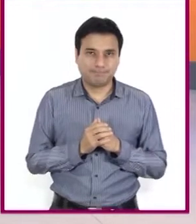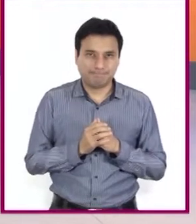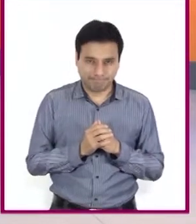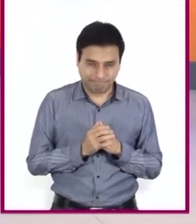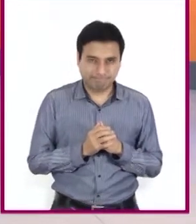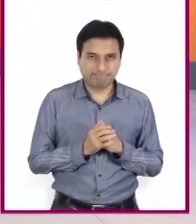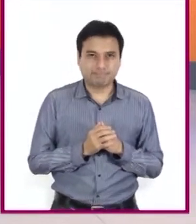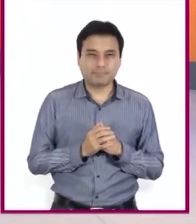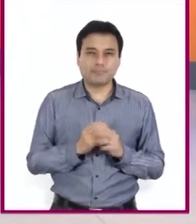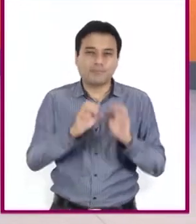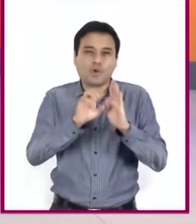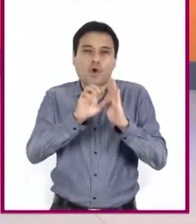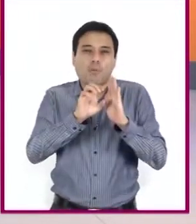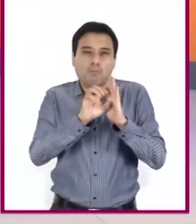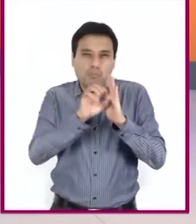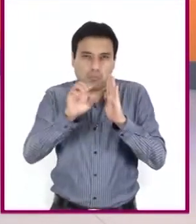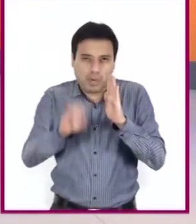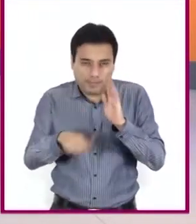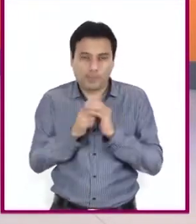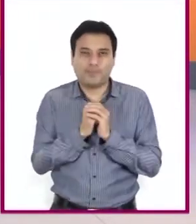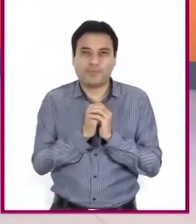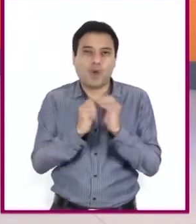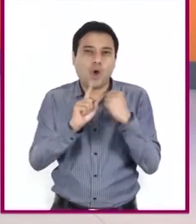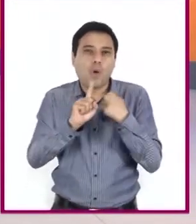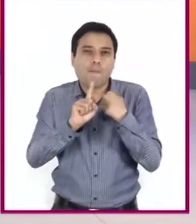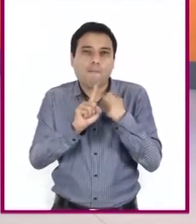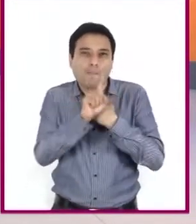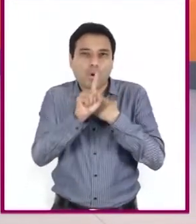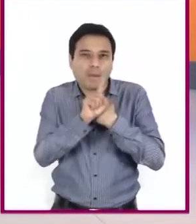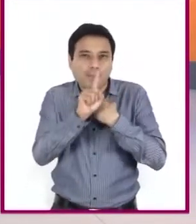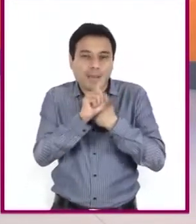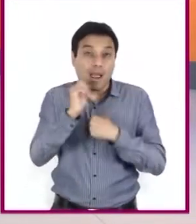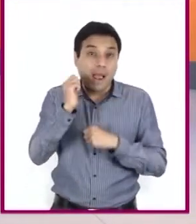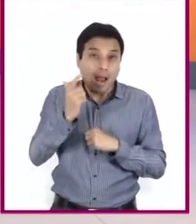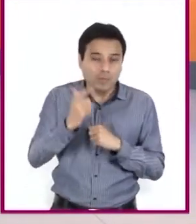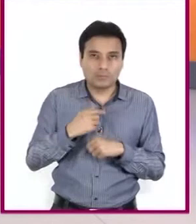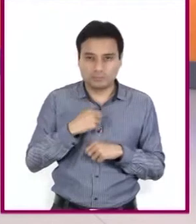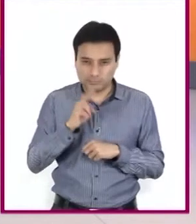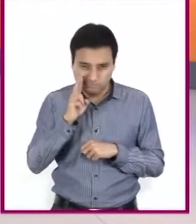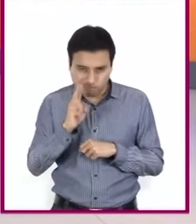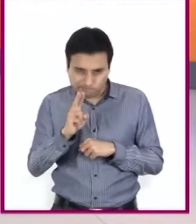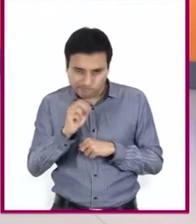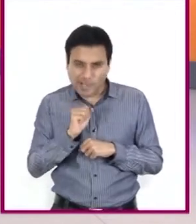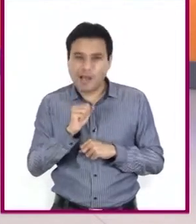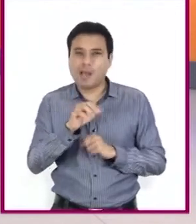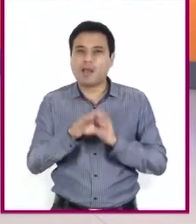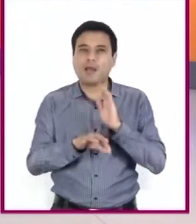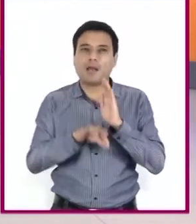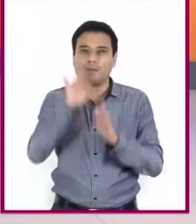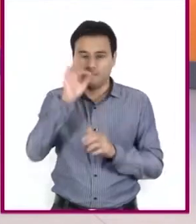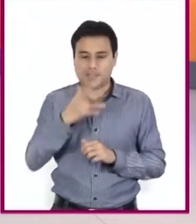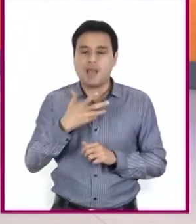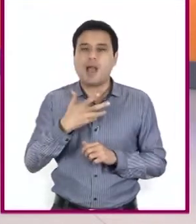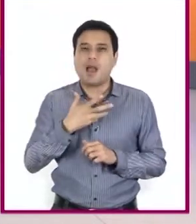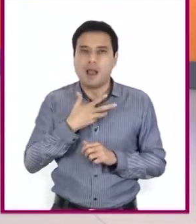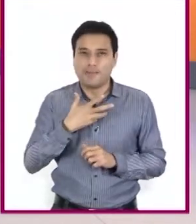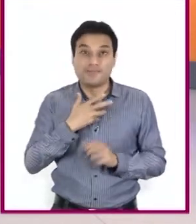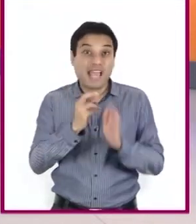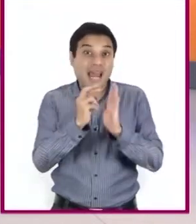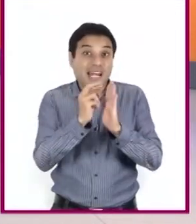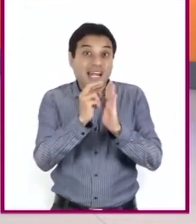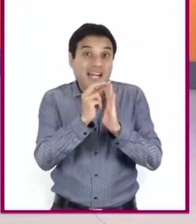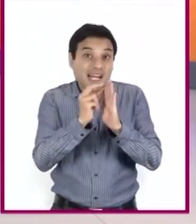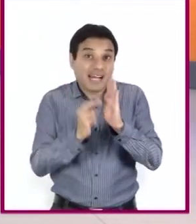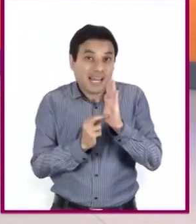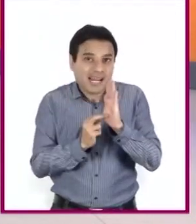en álgebra se reconocen patrones o reglas matemáticas que nos permiten